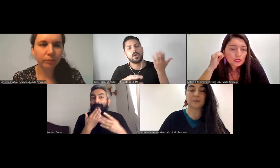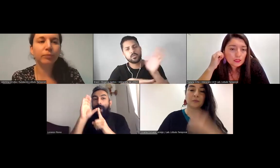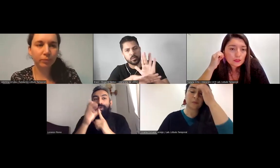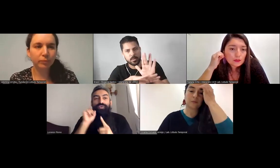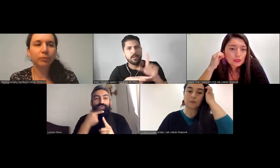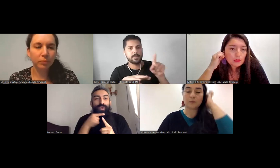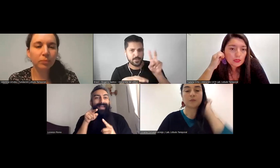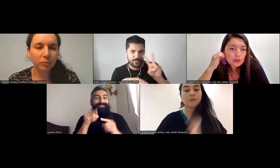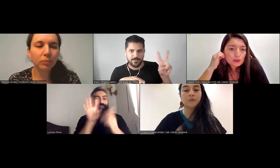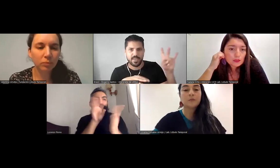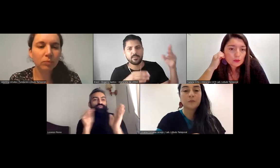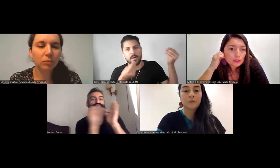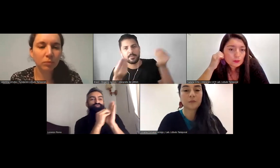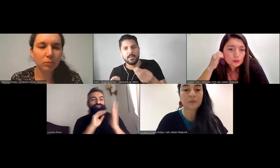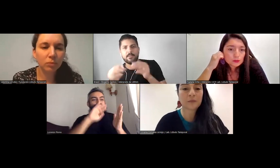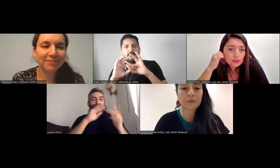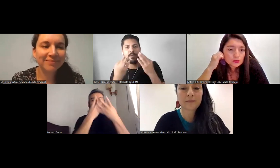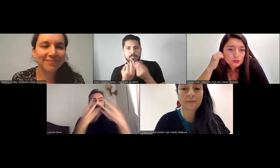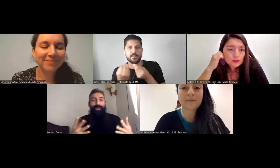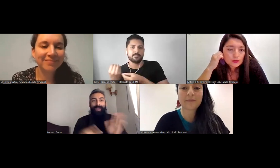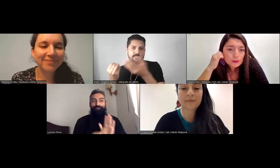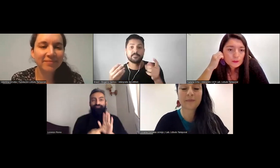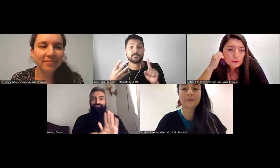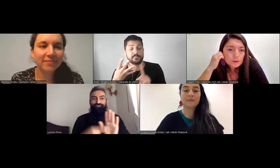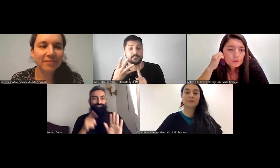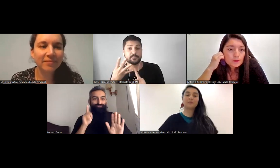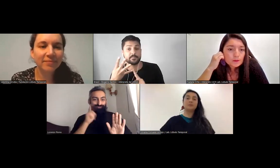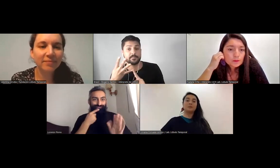Esa. Y la cuarta pregunta es sobre